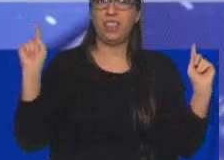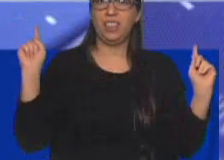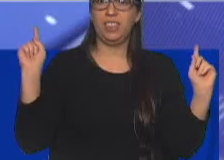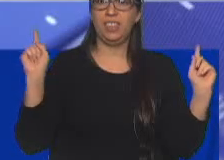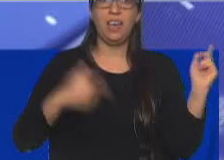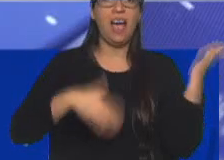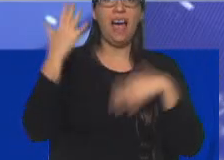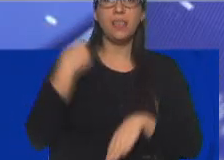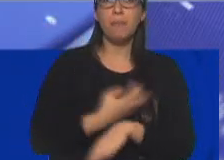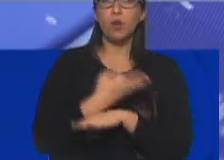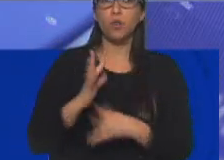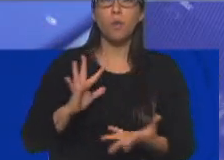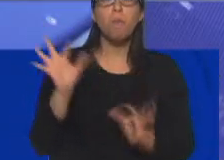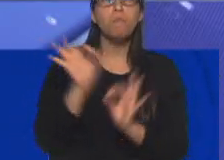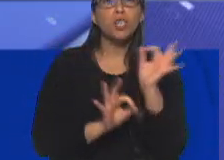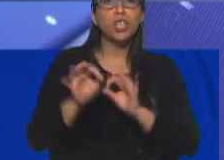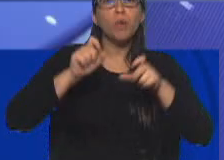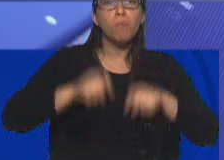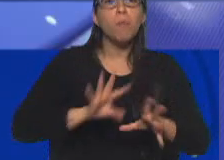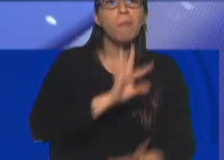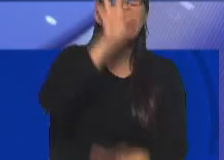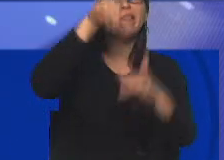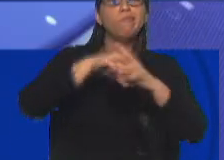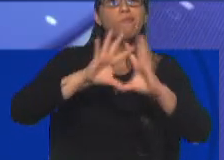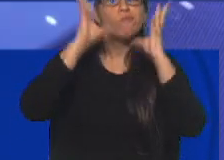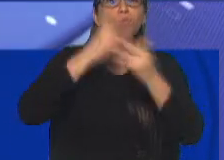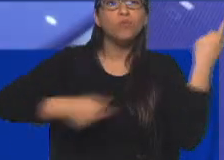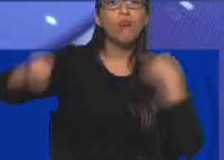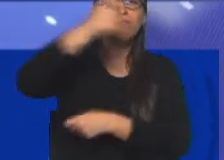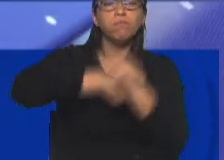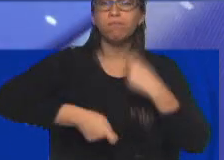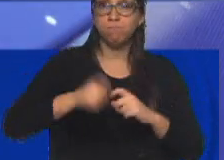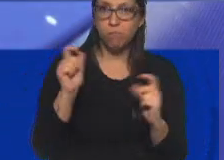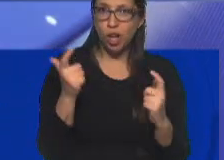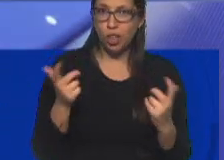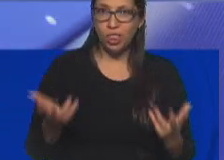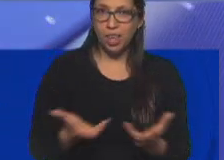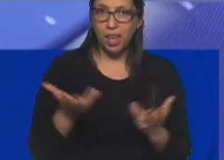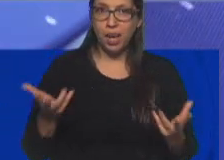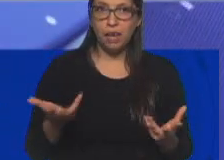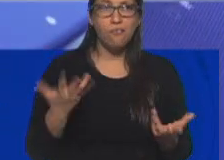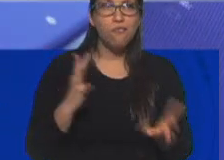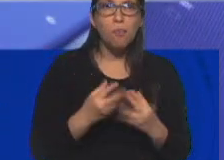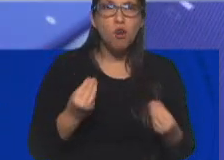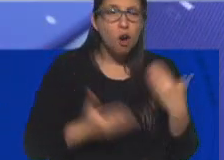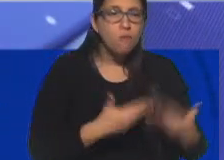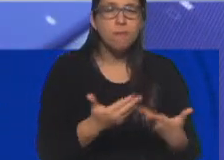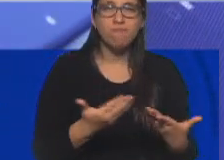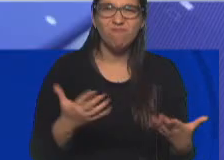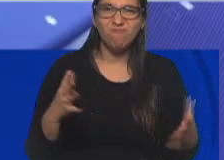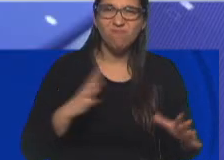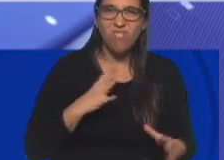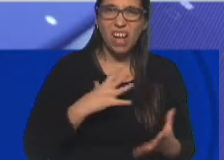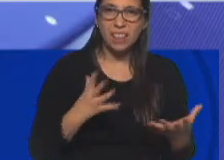proyecto de cómo se inserta en el mundo y qué quiere, como proyecto, como región, que quiere desarrollar. Quizás el desafío